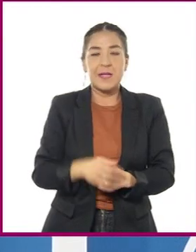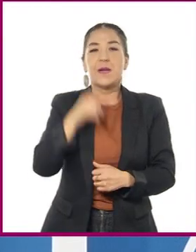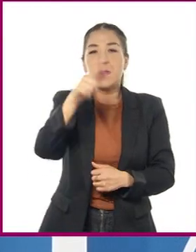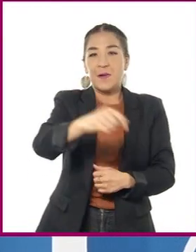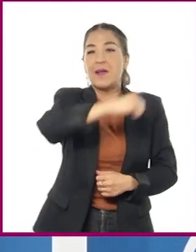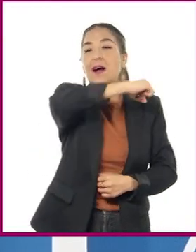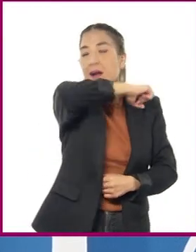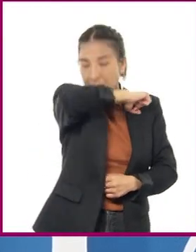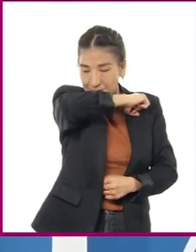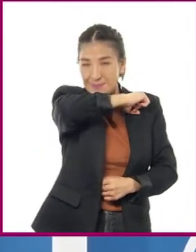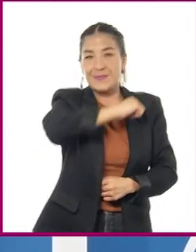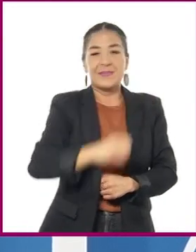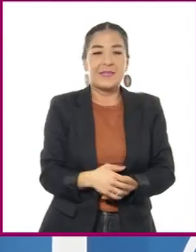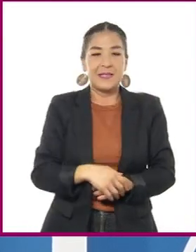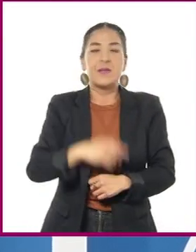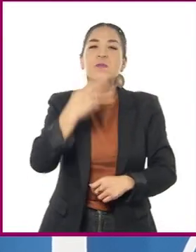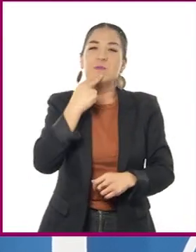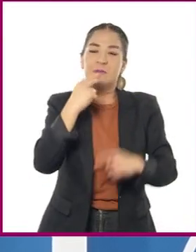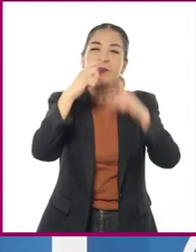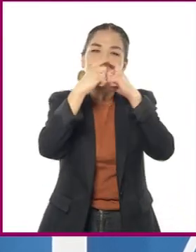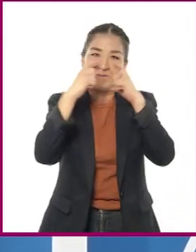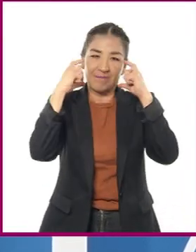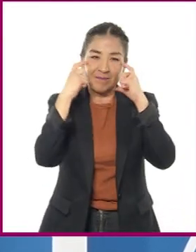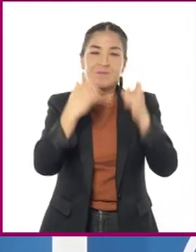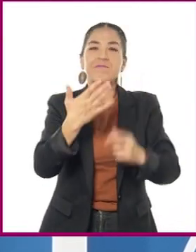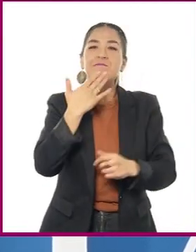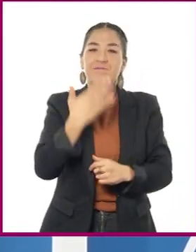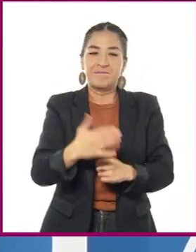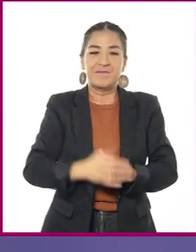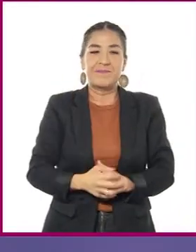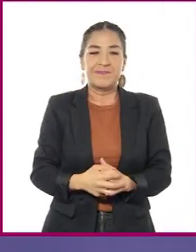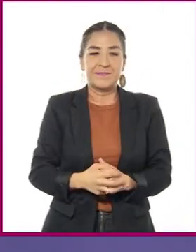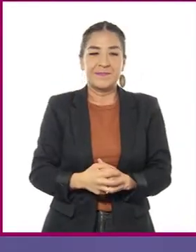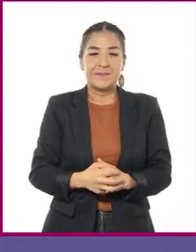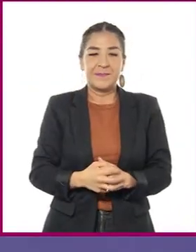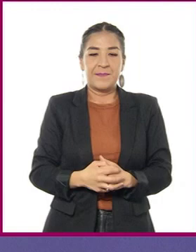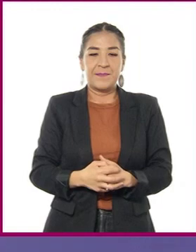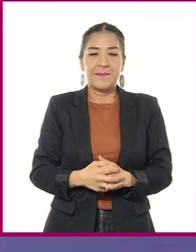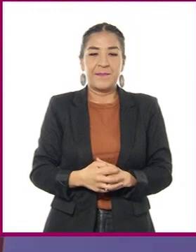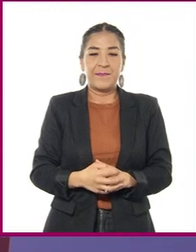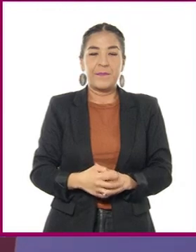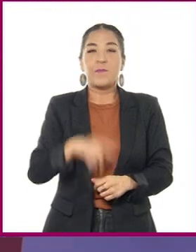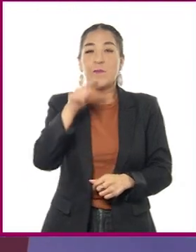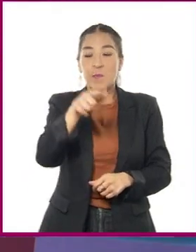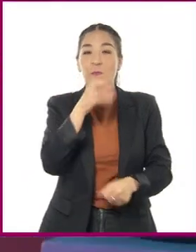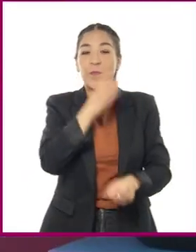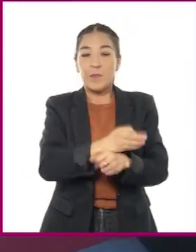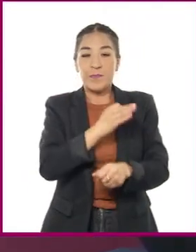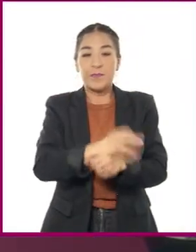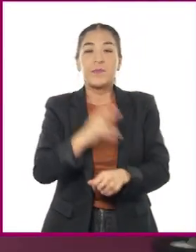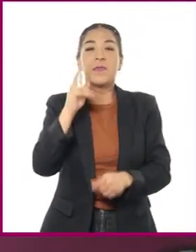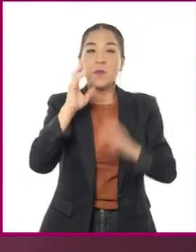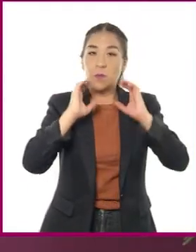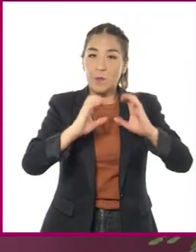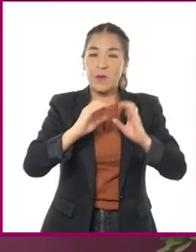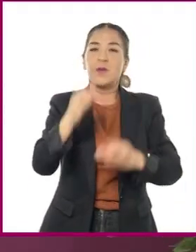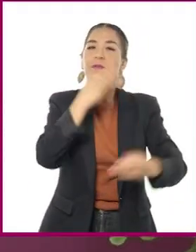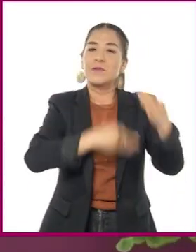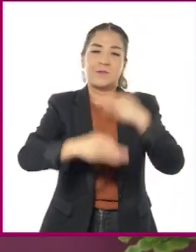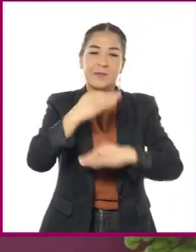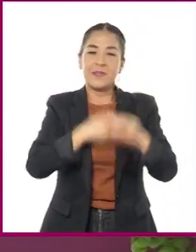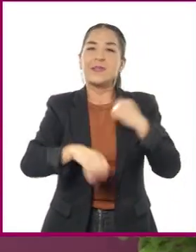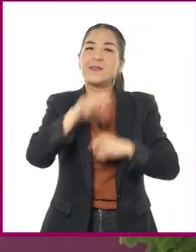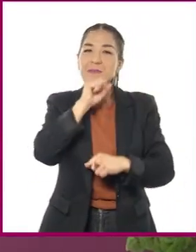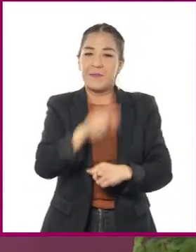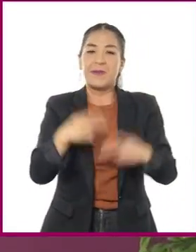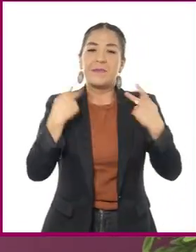el estornudo de etiqueta y usar el cubrebocas de manera correcta. Al tomar estas medidas, se cuidan ustedes y cuidan